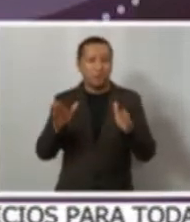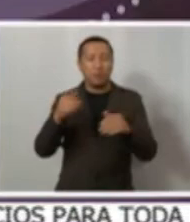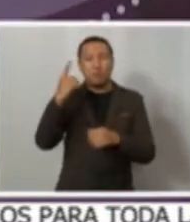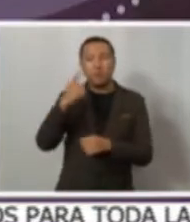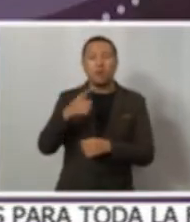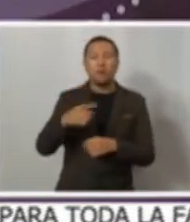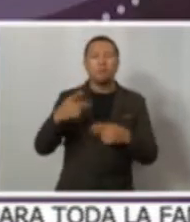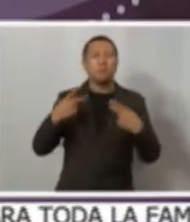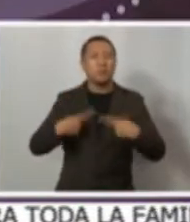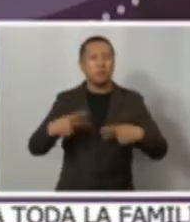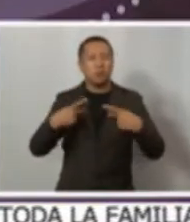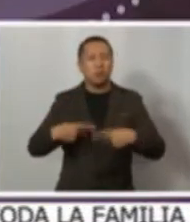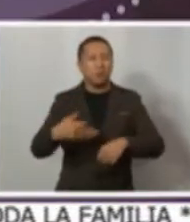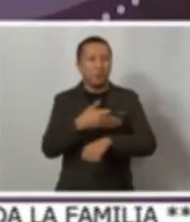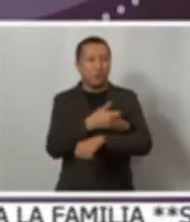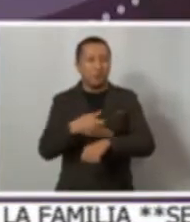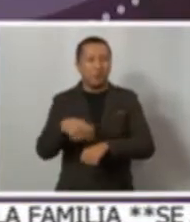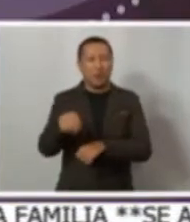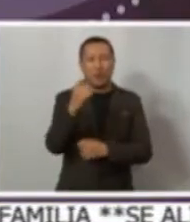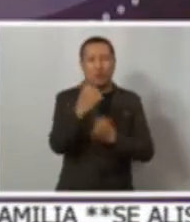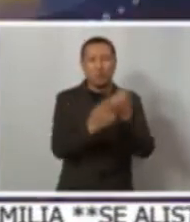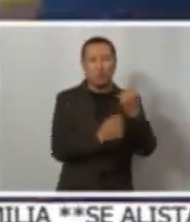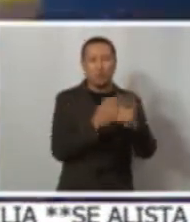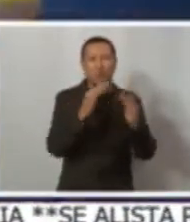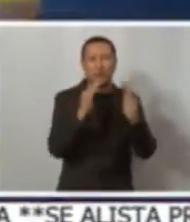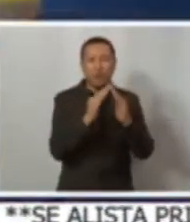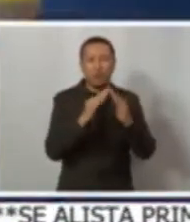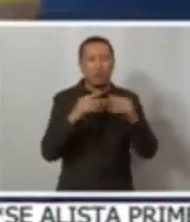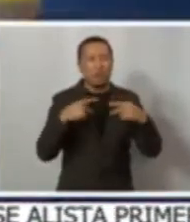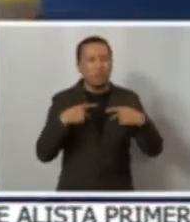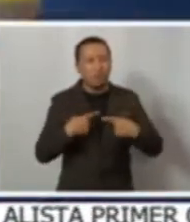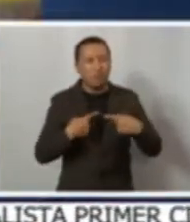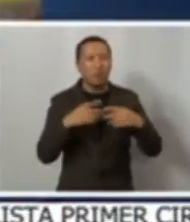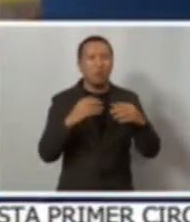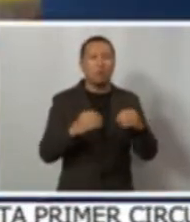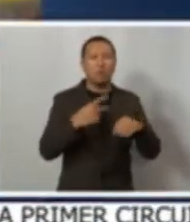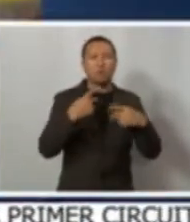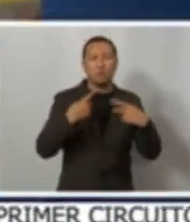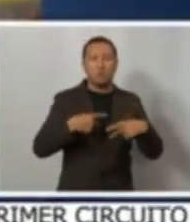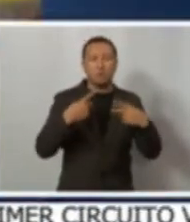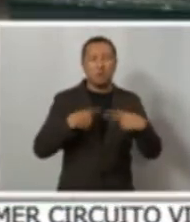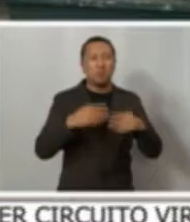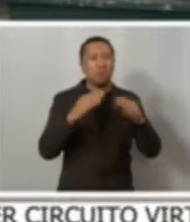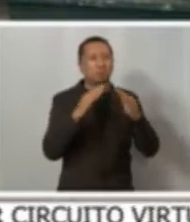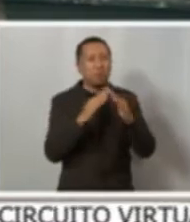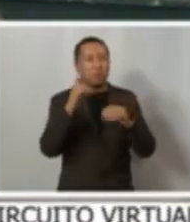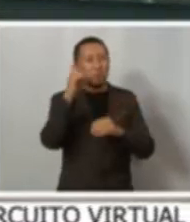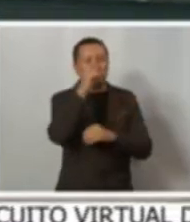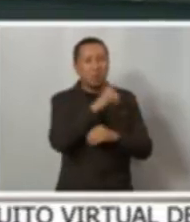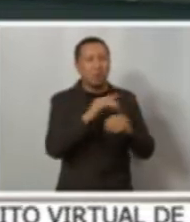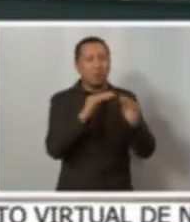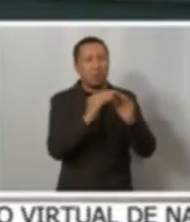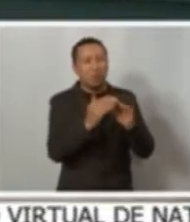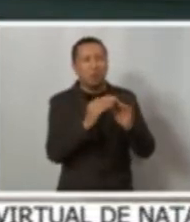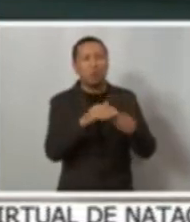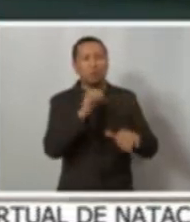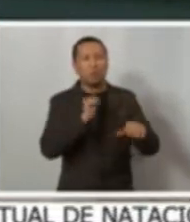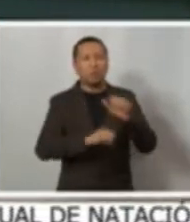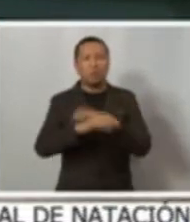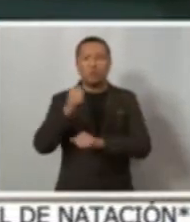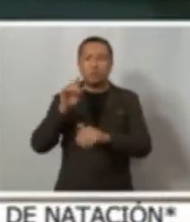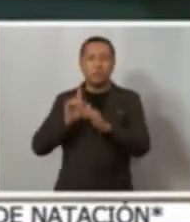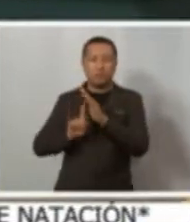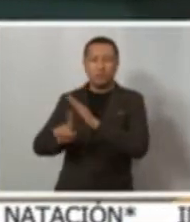condiciones de vulnerabilidad. Carlos Gorosica Moreno, subsecretario de Educación en la zona norte, informó que debido a la pandemia